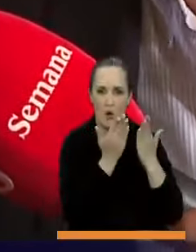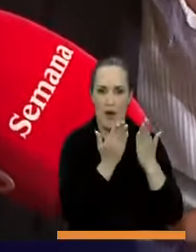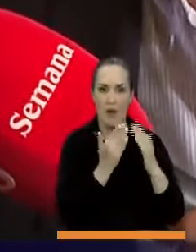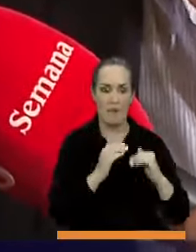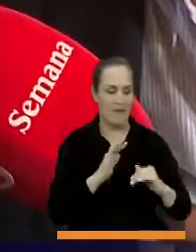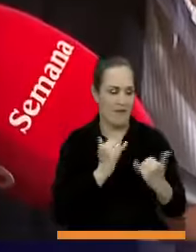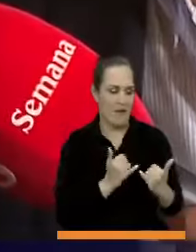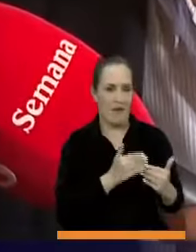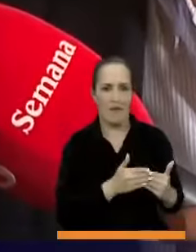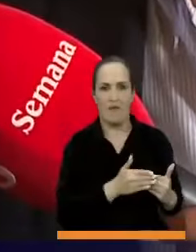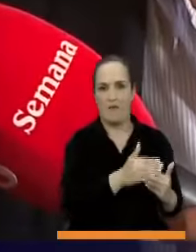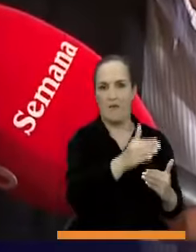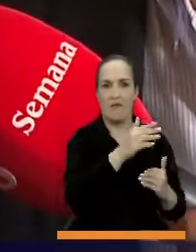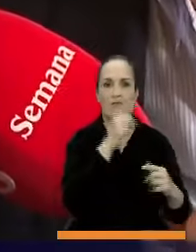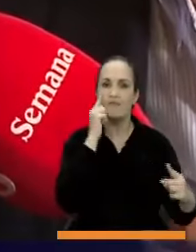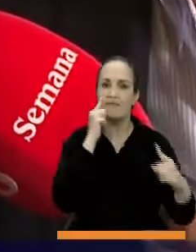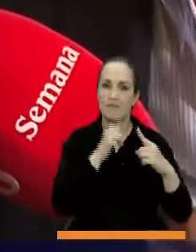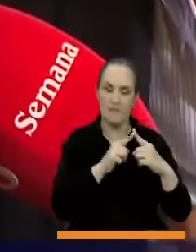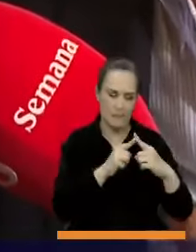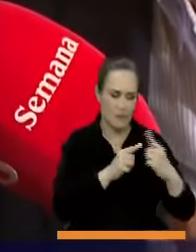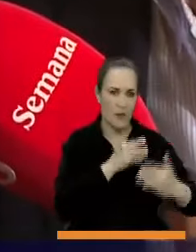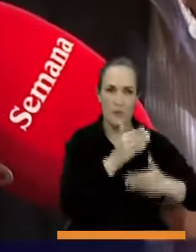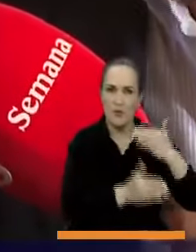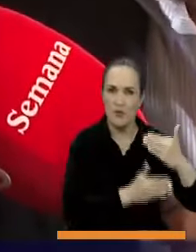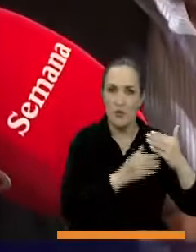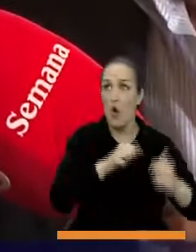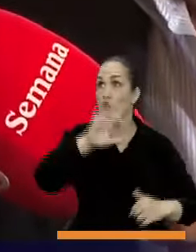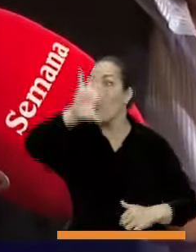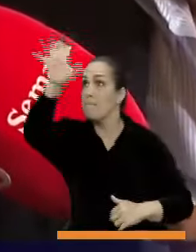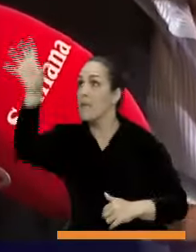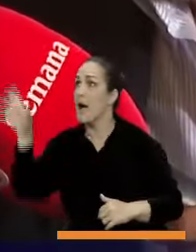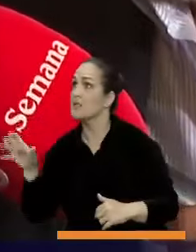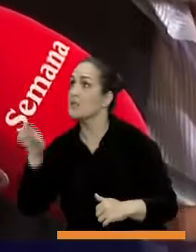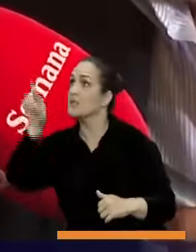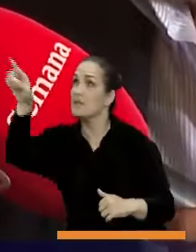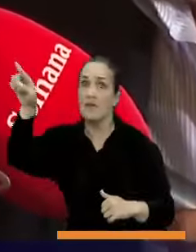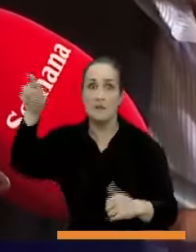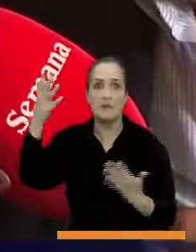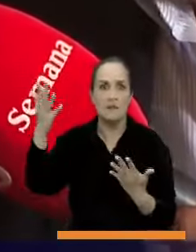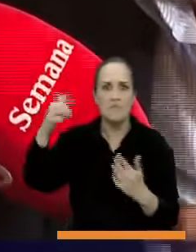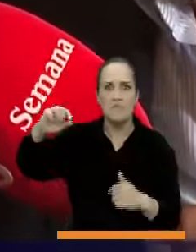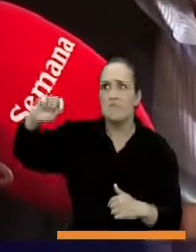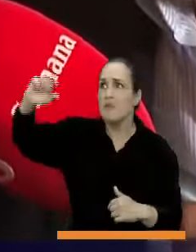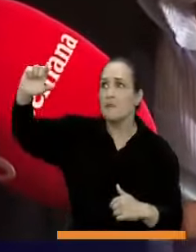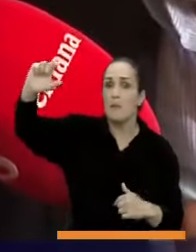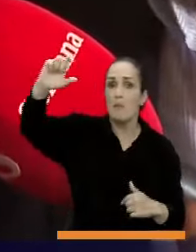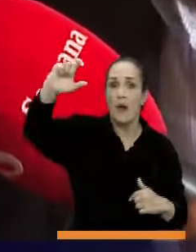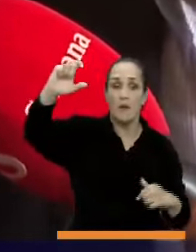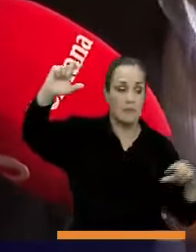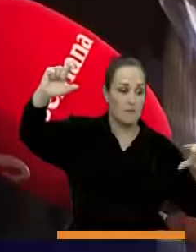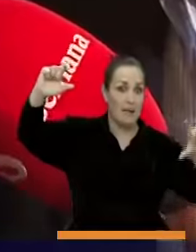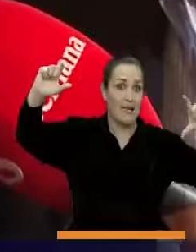ventaja frente a otros países a la hora de exportar acero